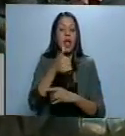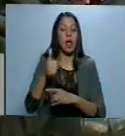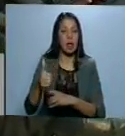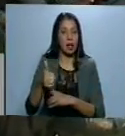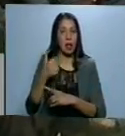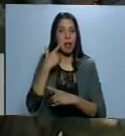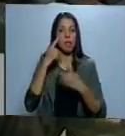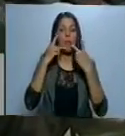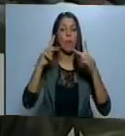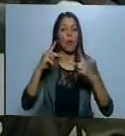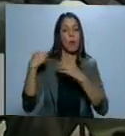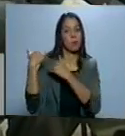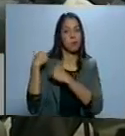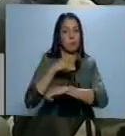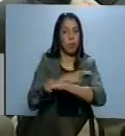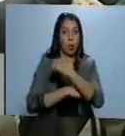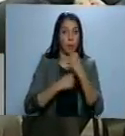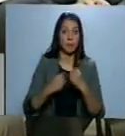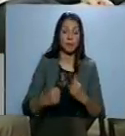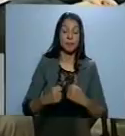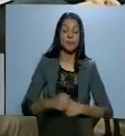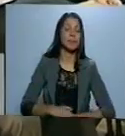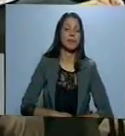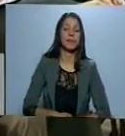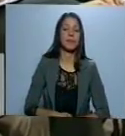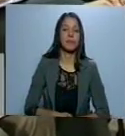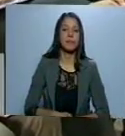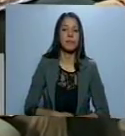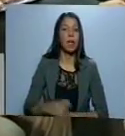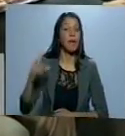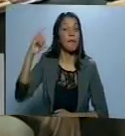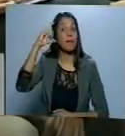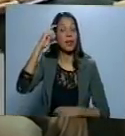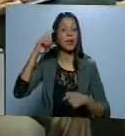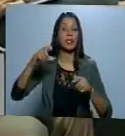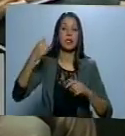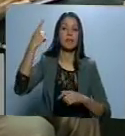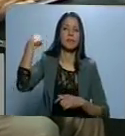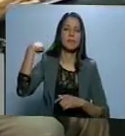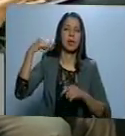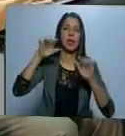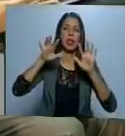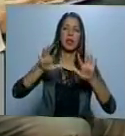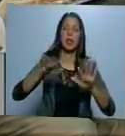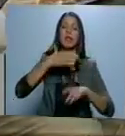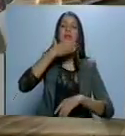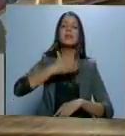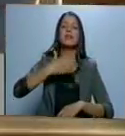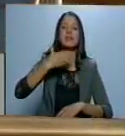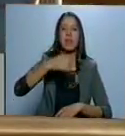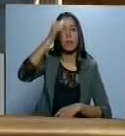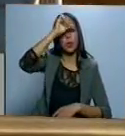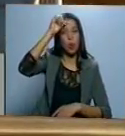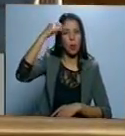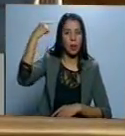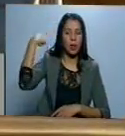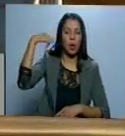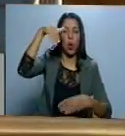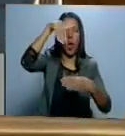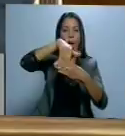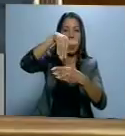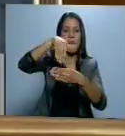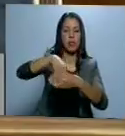público. Considerando que en fecha 10 de diciembre de 2017 se desarrolló el acto de